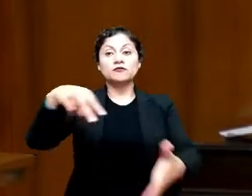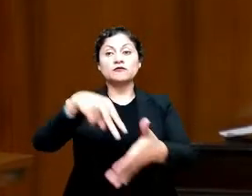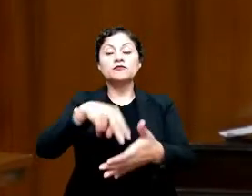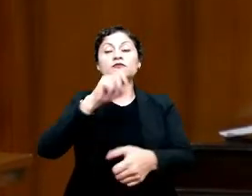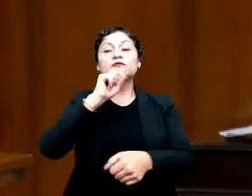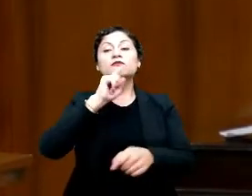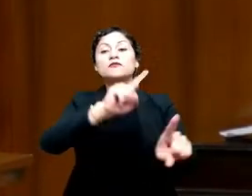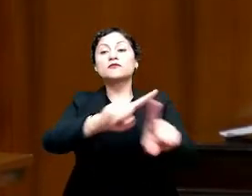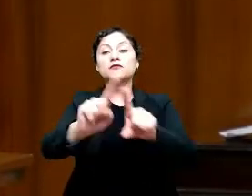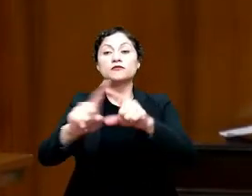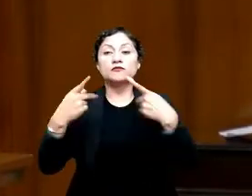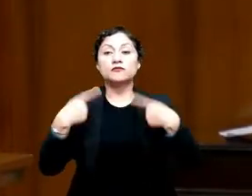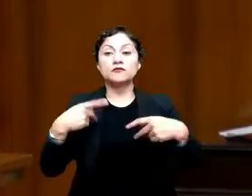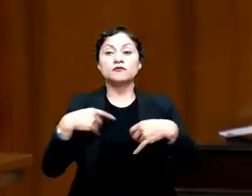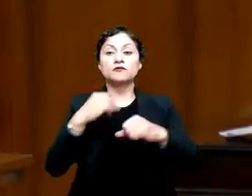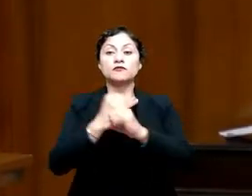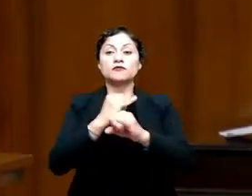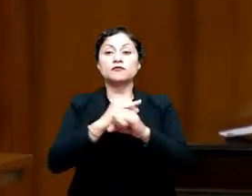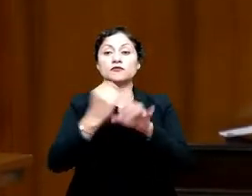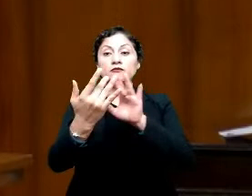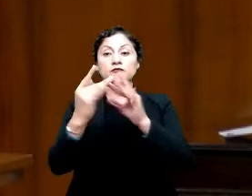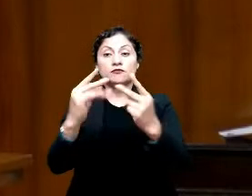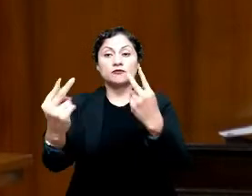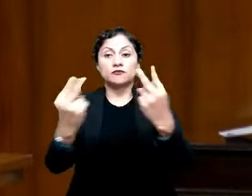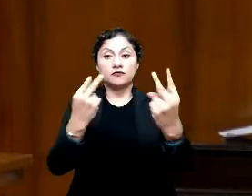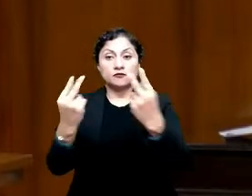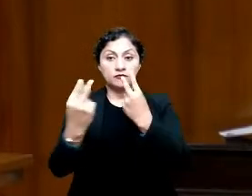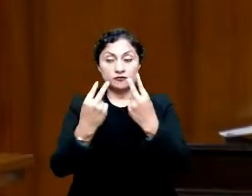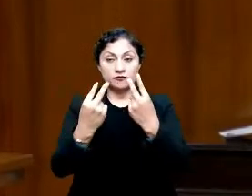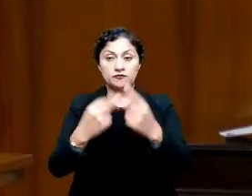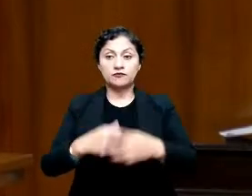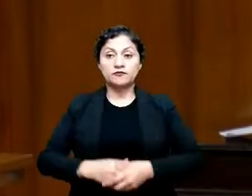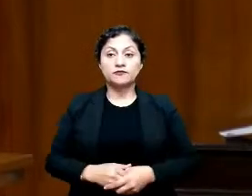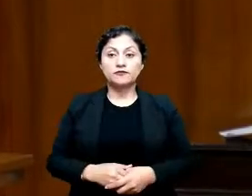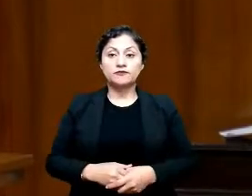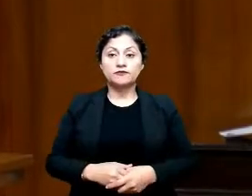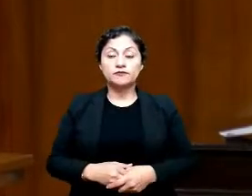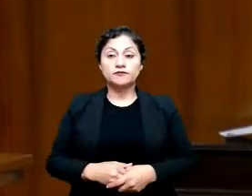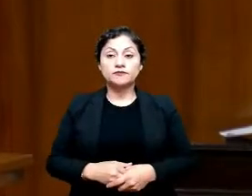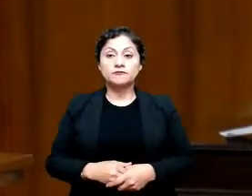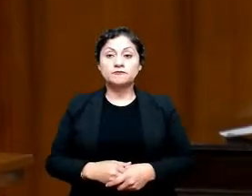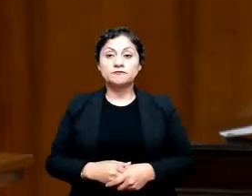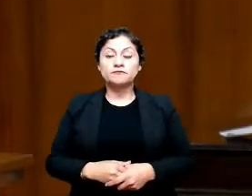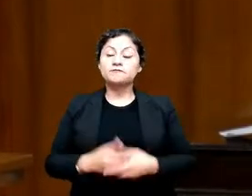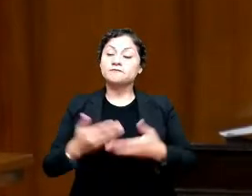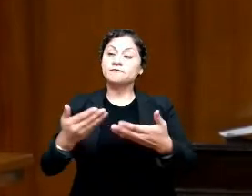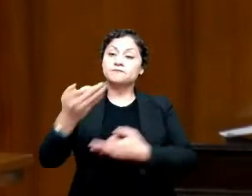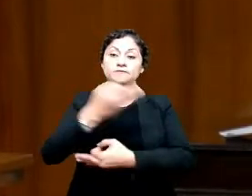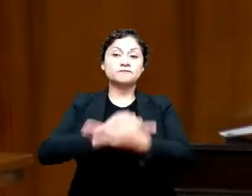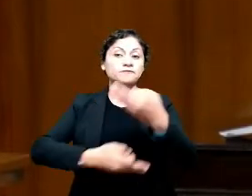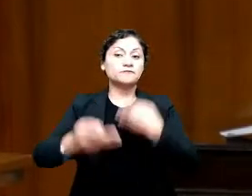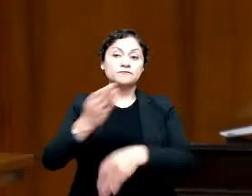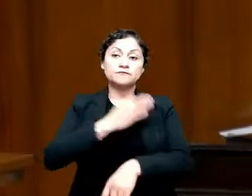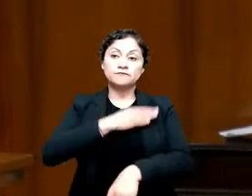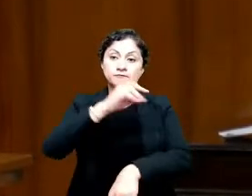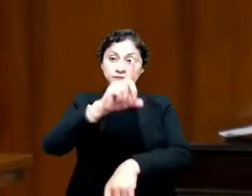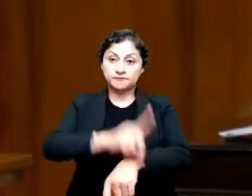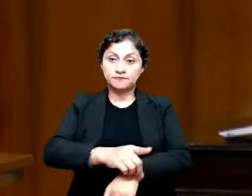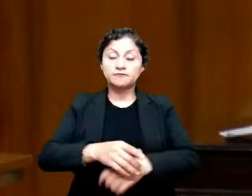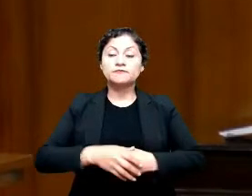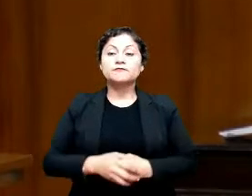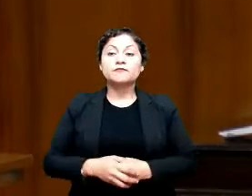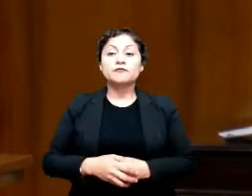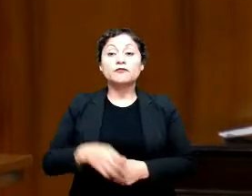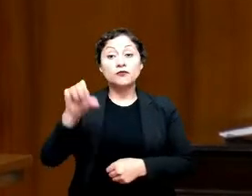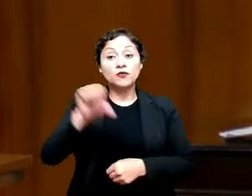de comunicación y diferentes plataformas digitales. Tengan todos un muy buen día. Hoy se abren las